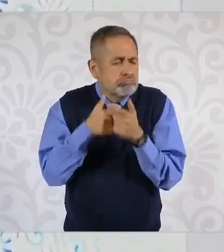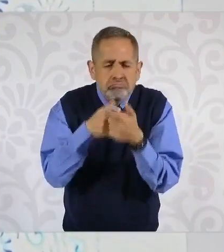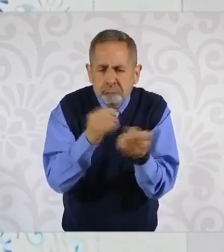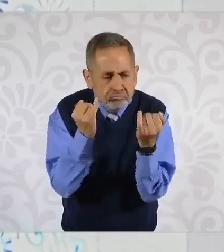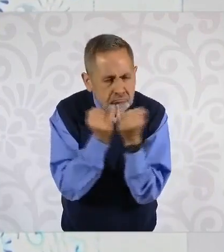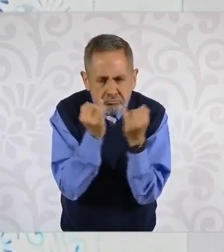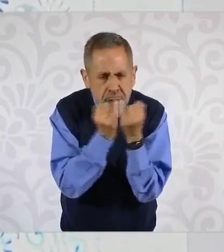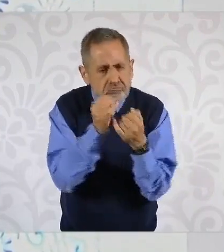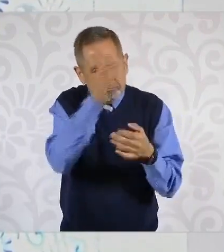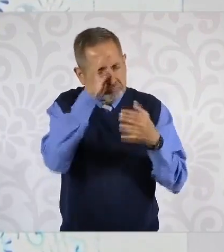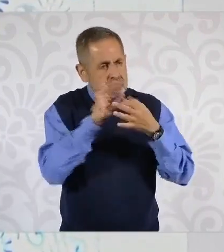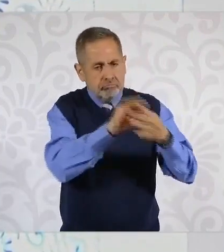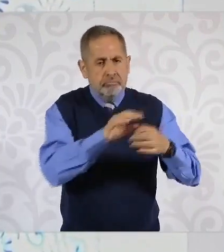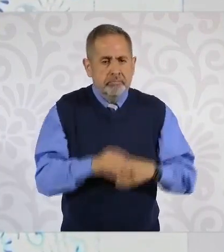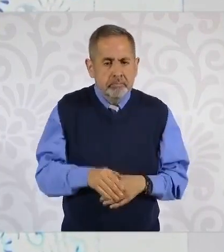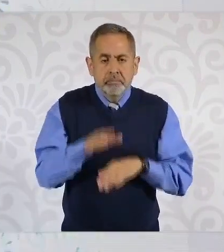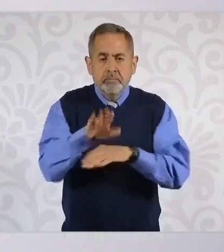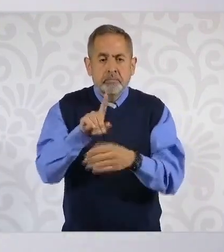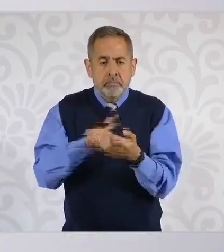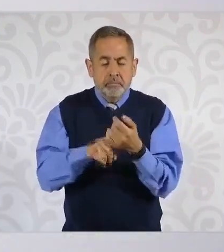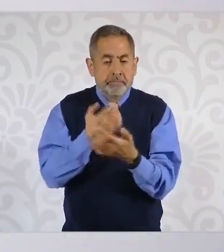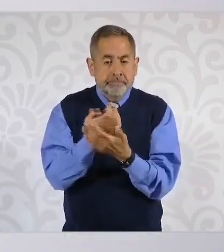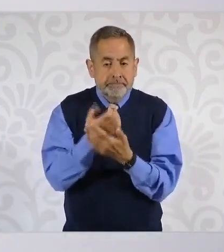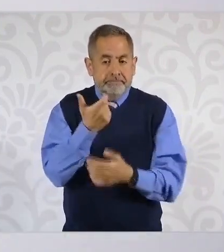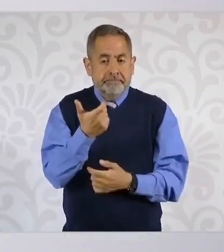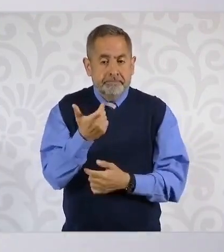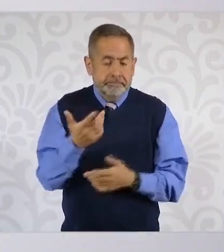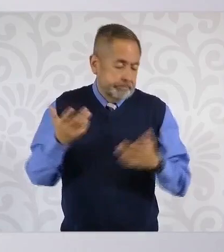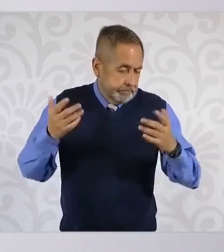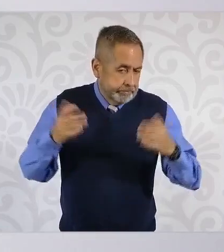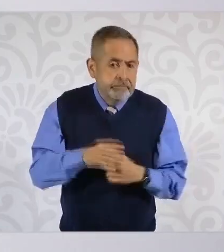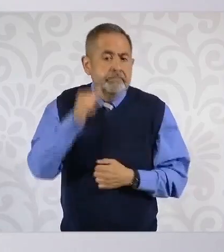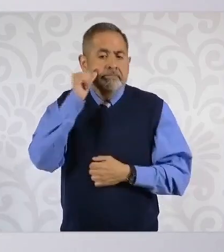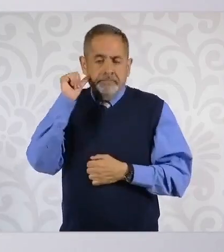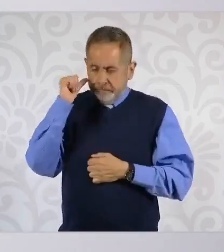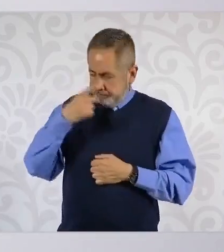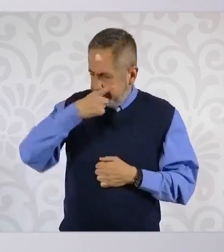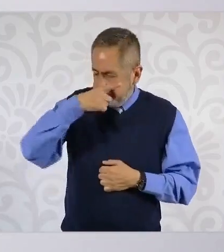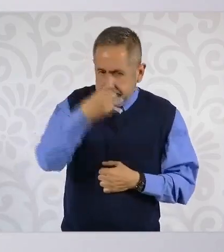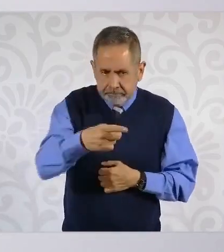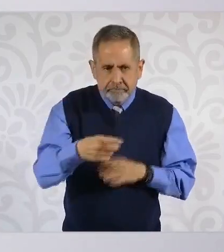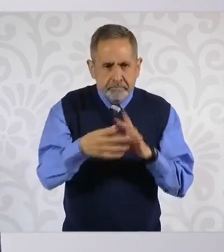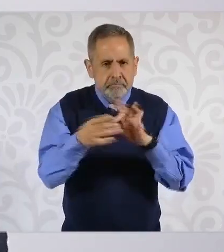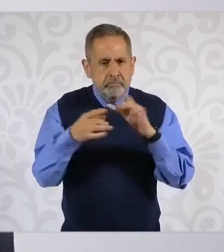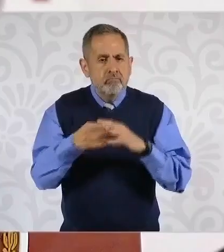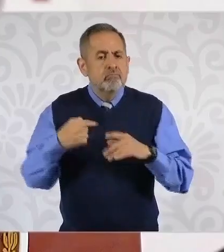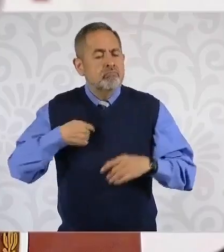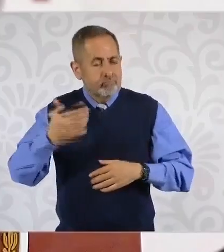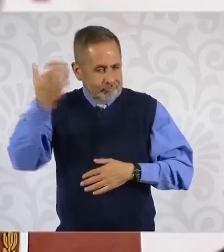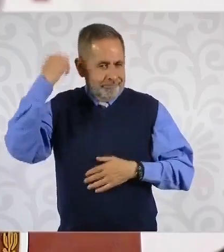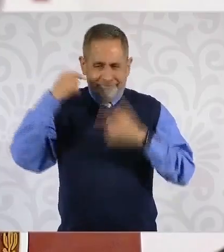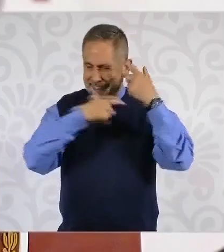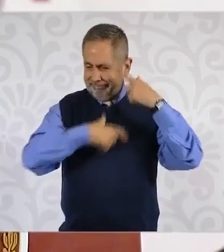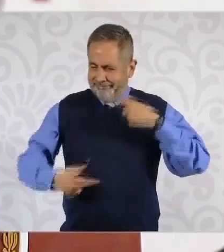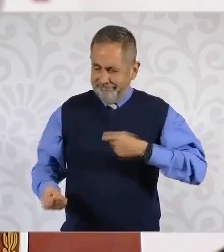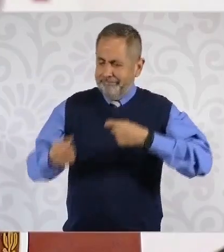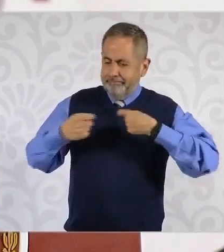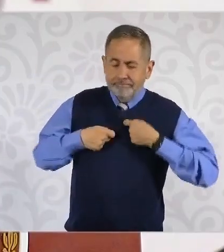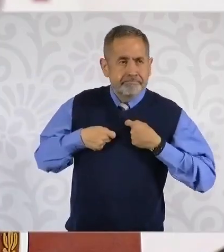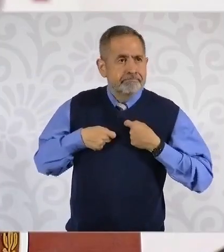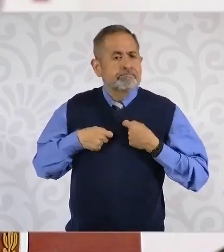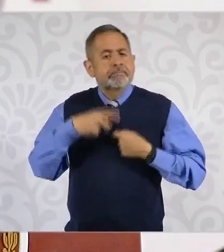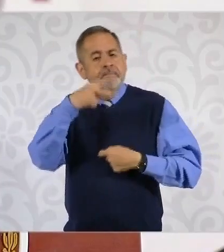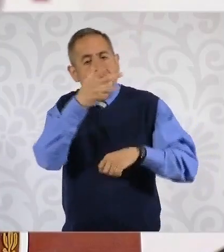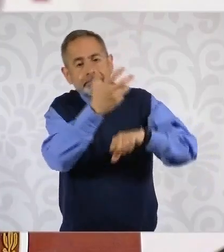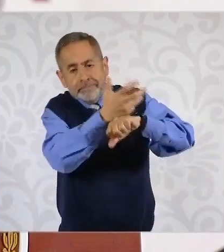En el tema económico, lo planteé ayer, lo dije desde mi toma de posesión, nos complementamos,